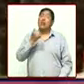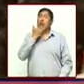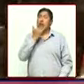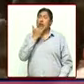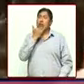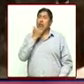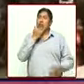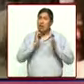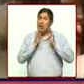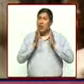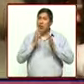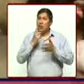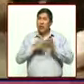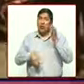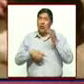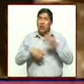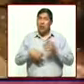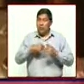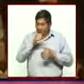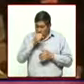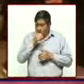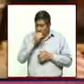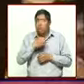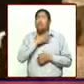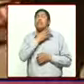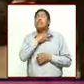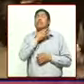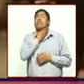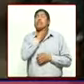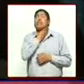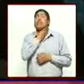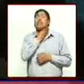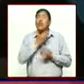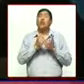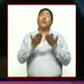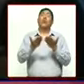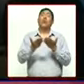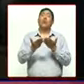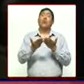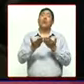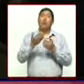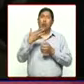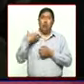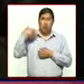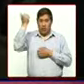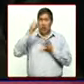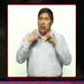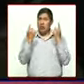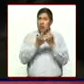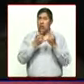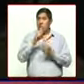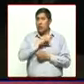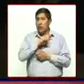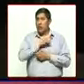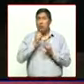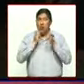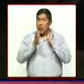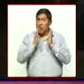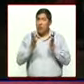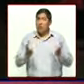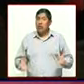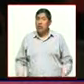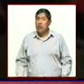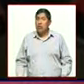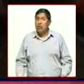si es que puedes hablar, sé que el gasto todavía te debe estar afectando, pero si podemos acercarnos al comandante departamental de la policía para poder hablar con